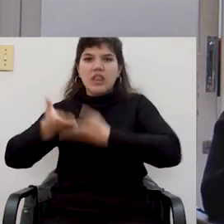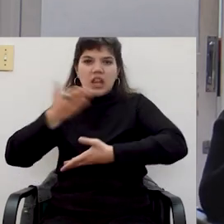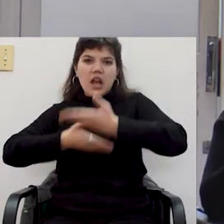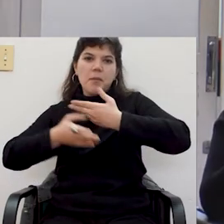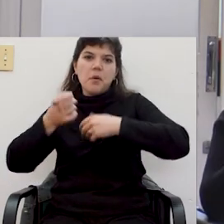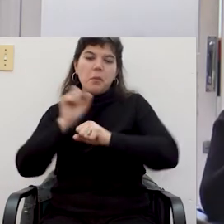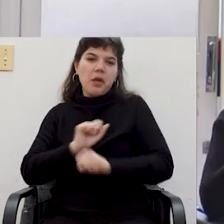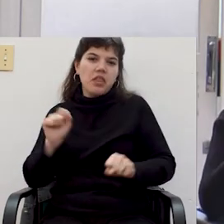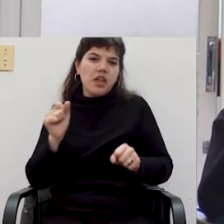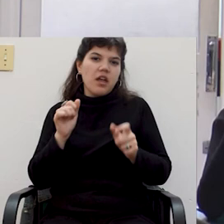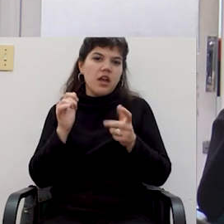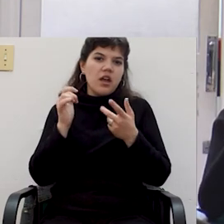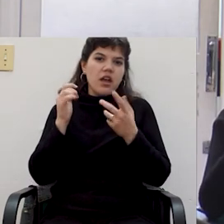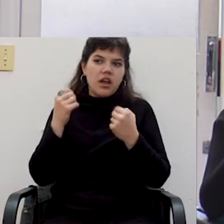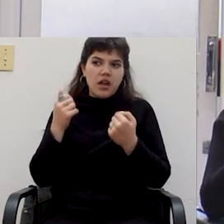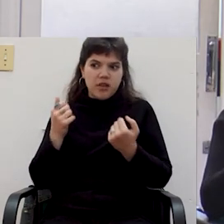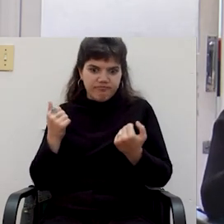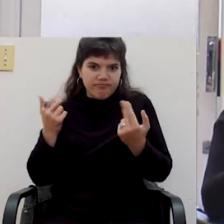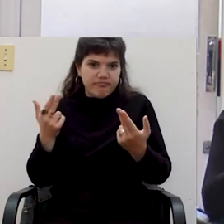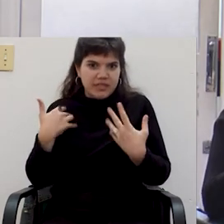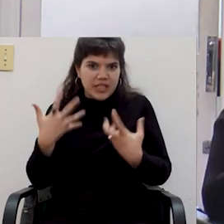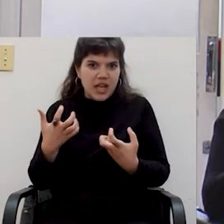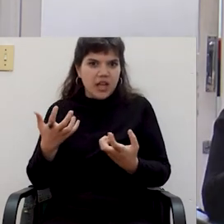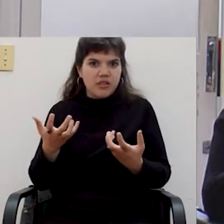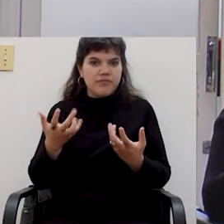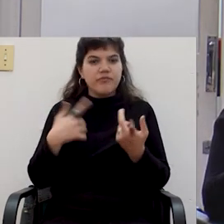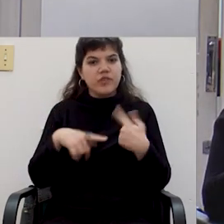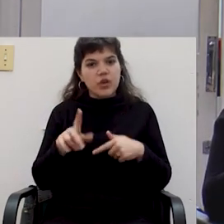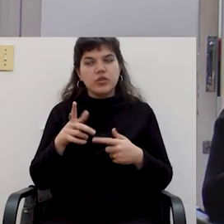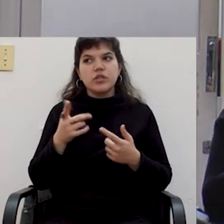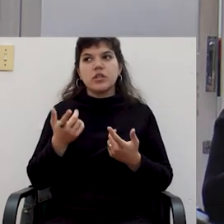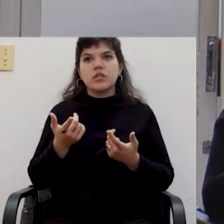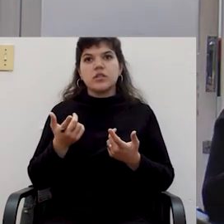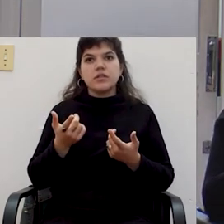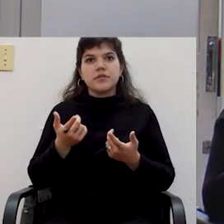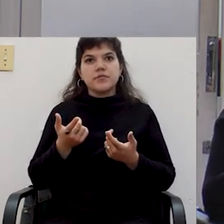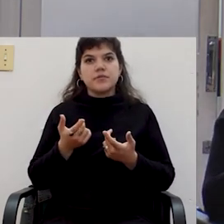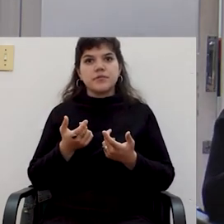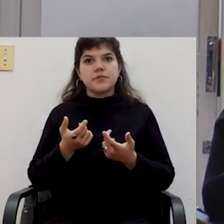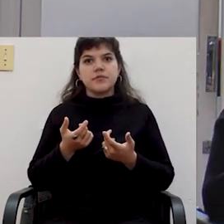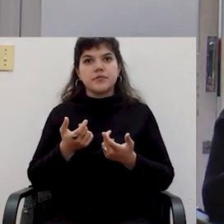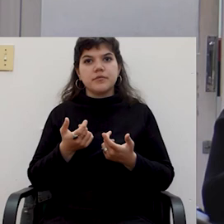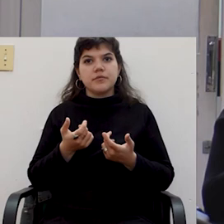pueda generarse y se potencie en realidad. Entonces,